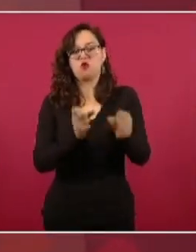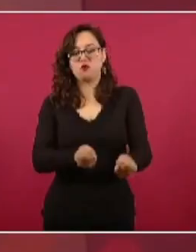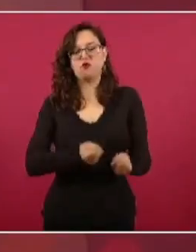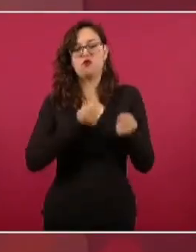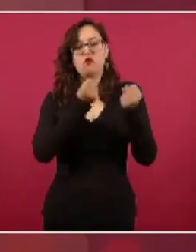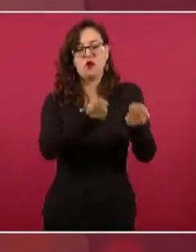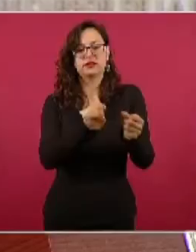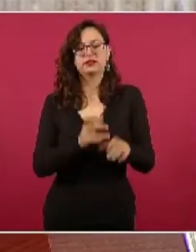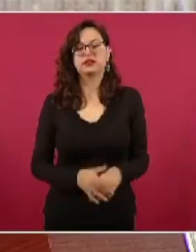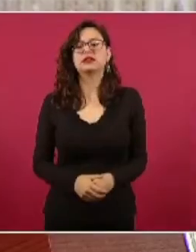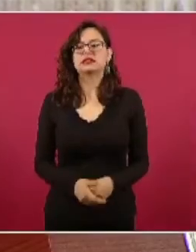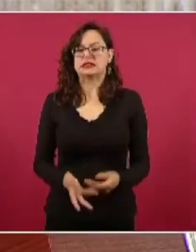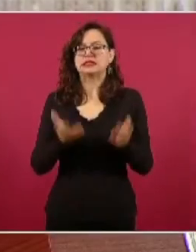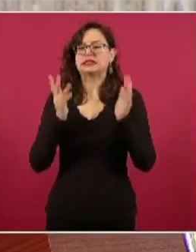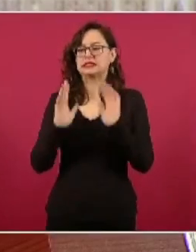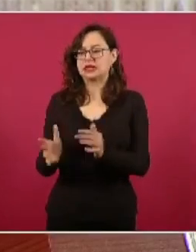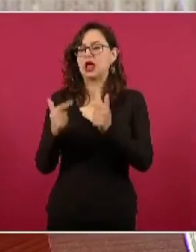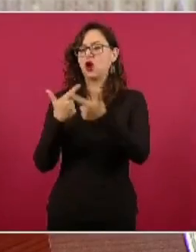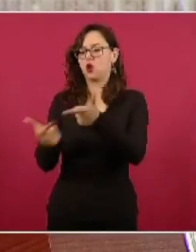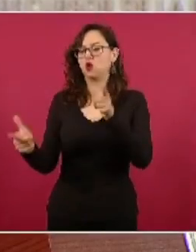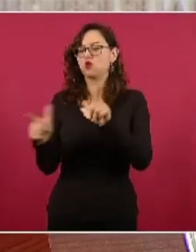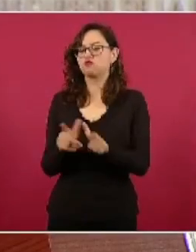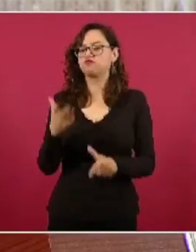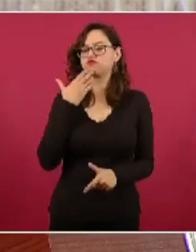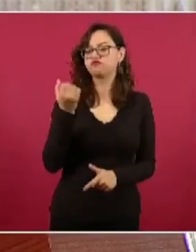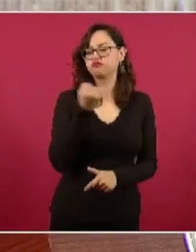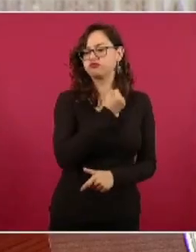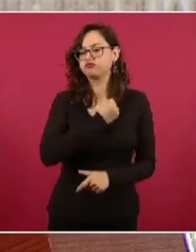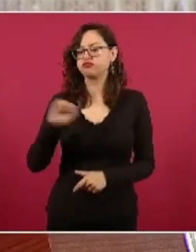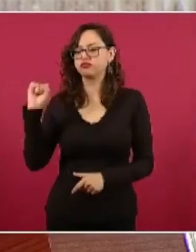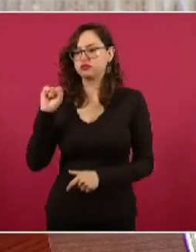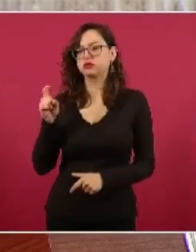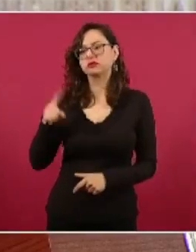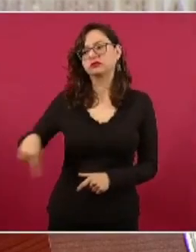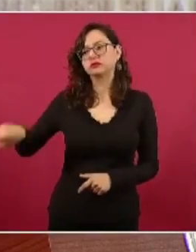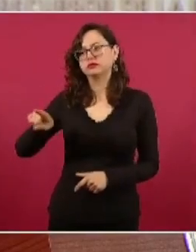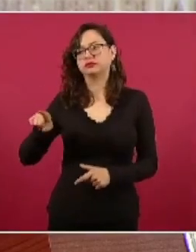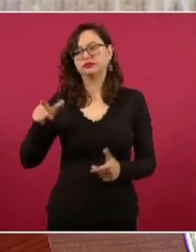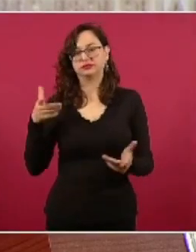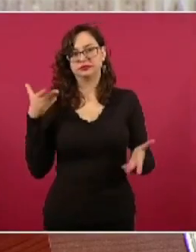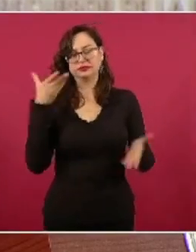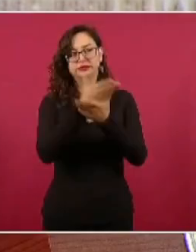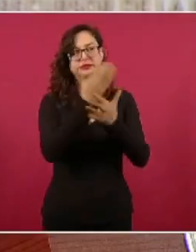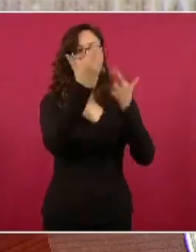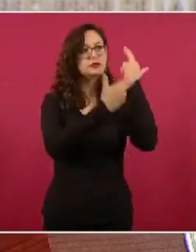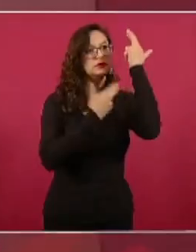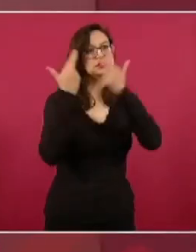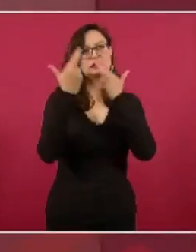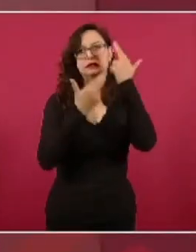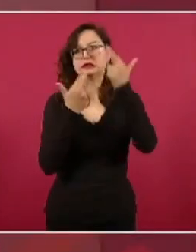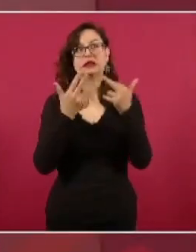de que veamos la posibilidad de que se apuntale